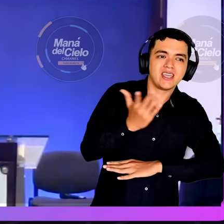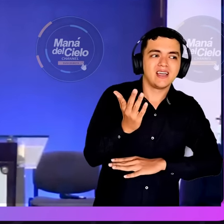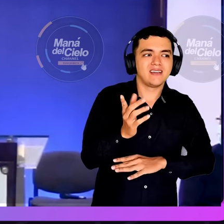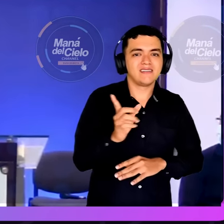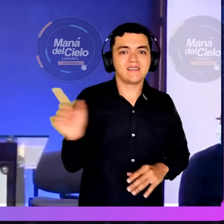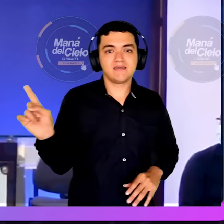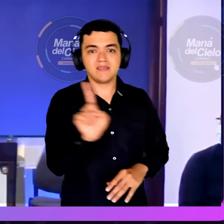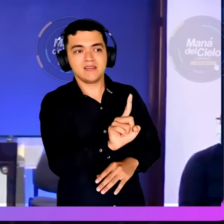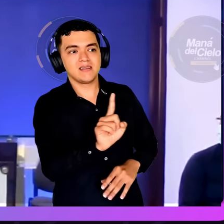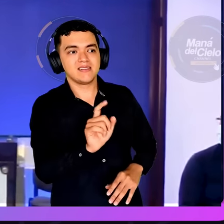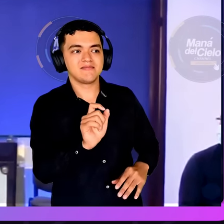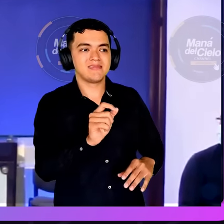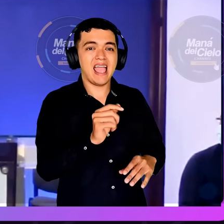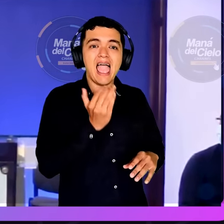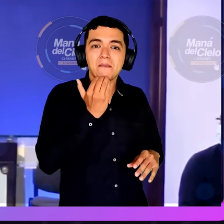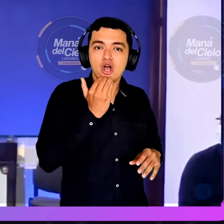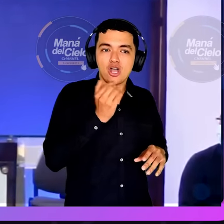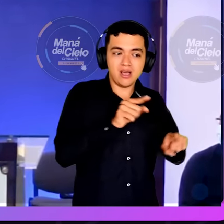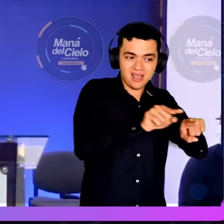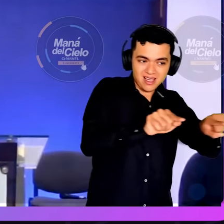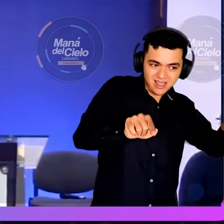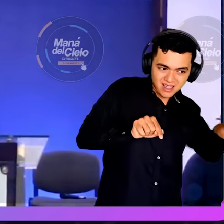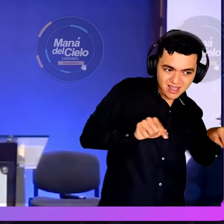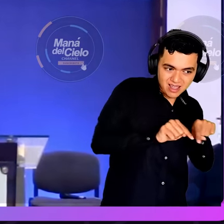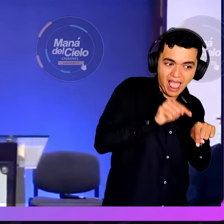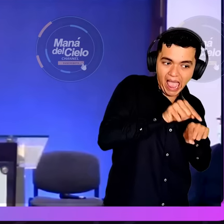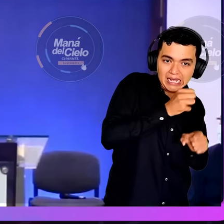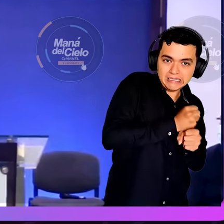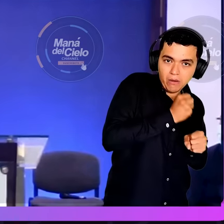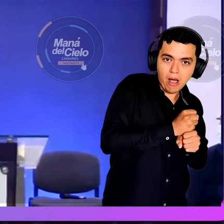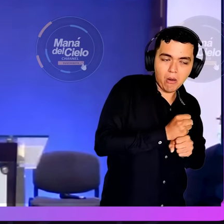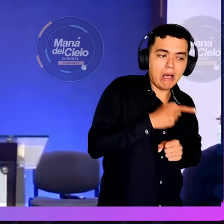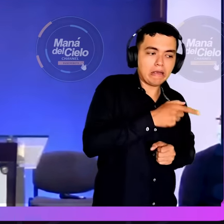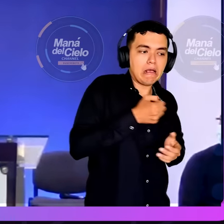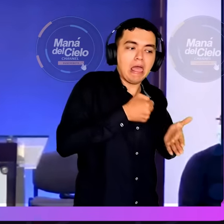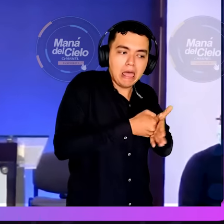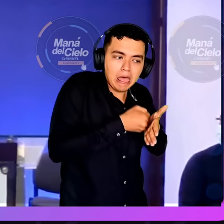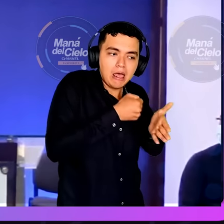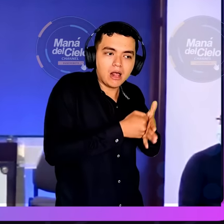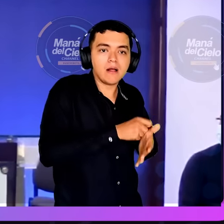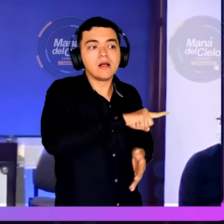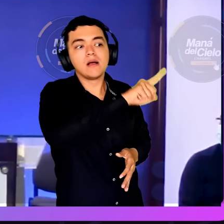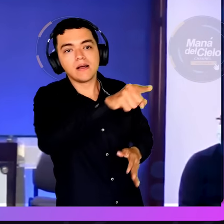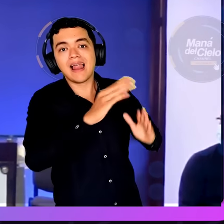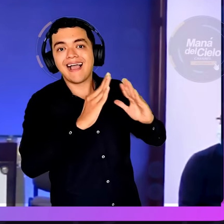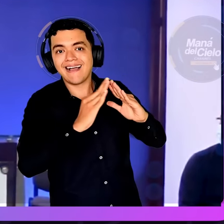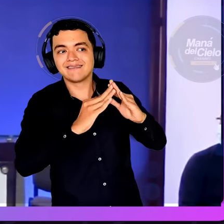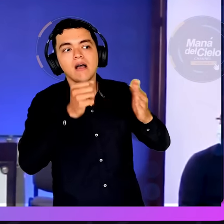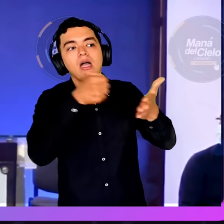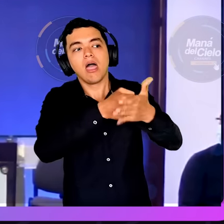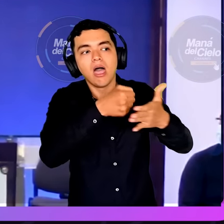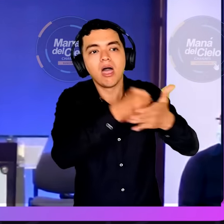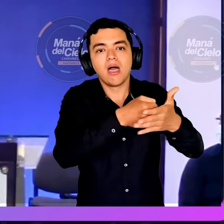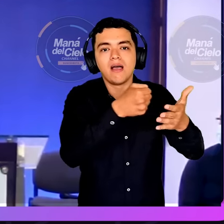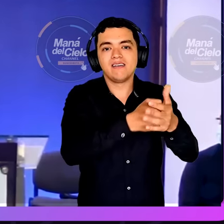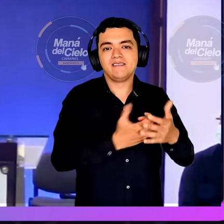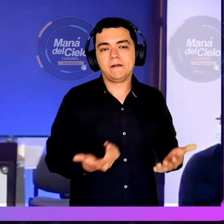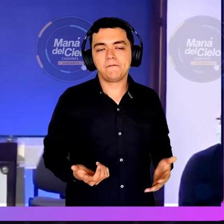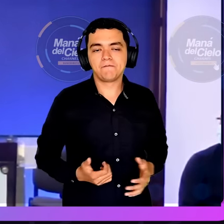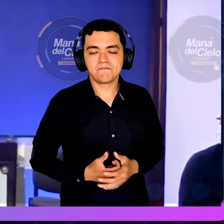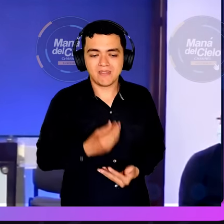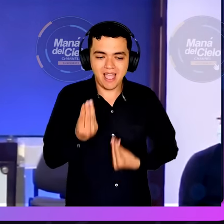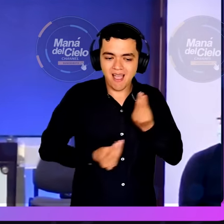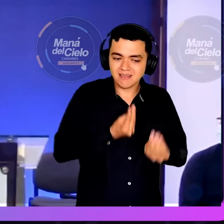irse hasta la casa a ver a qué hora se le apagaba la lámpara. Y cuando veía, otra vez comenzaba a gritar: Señor